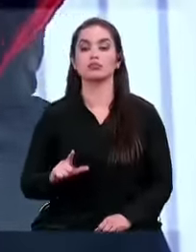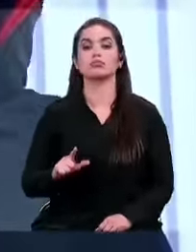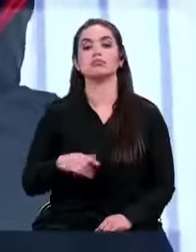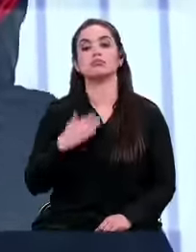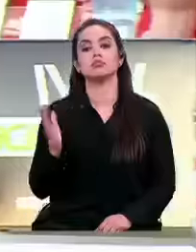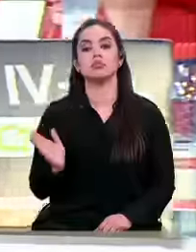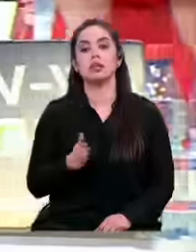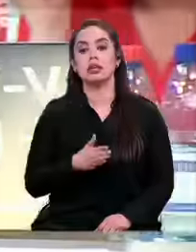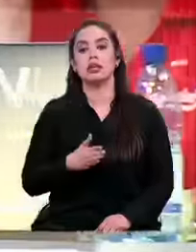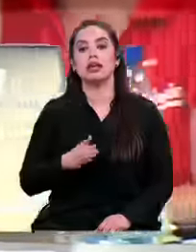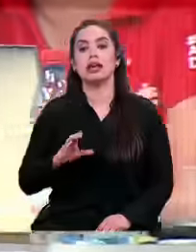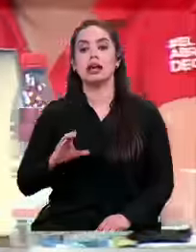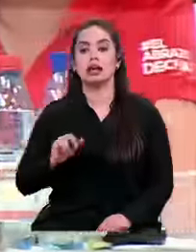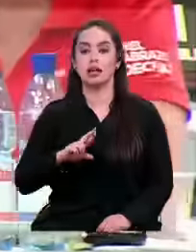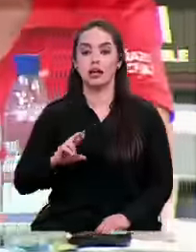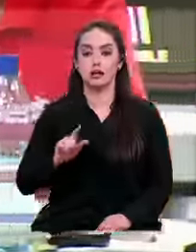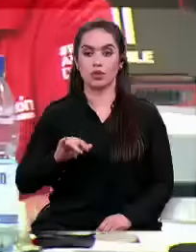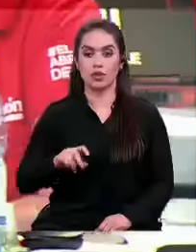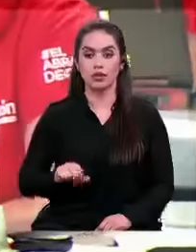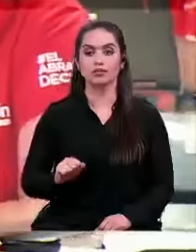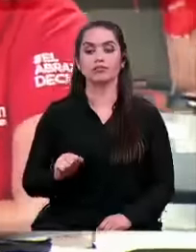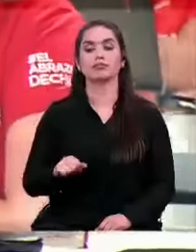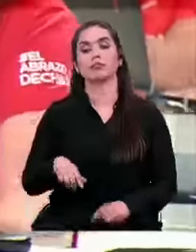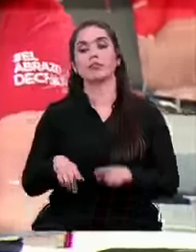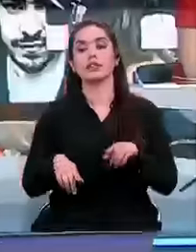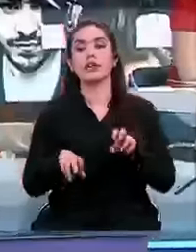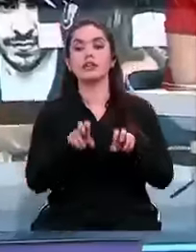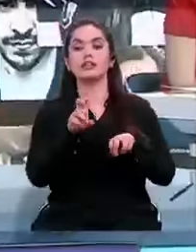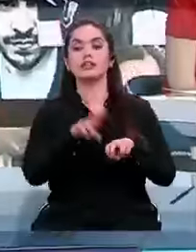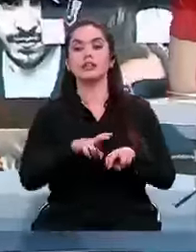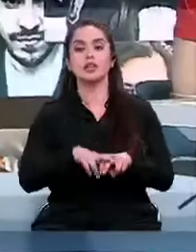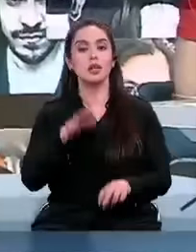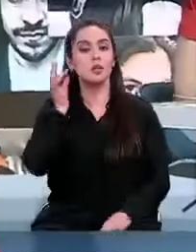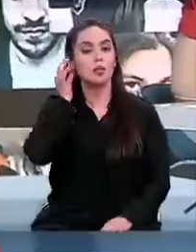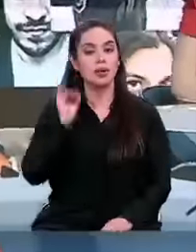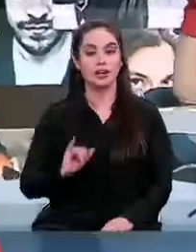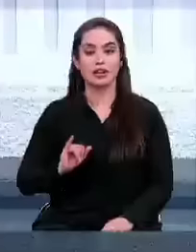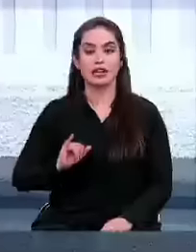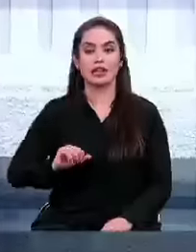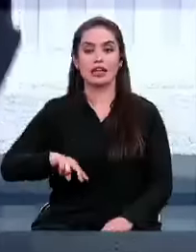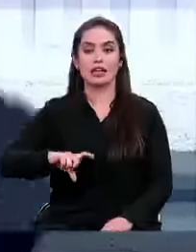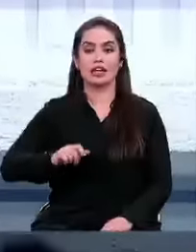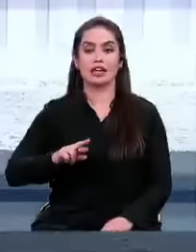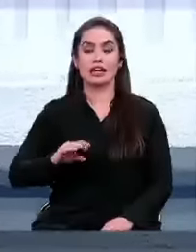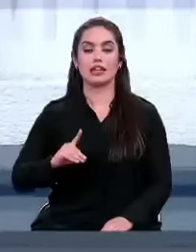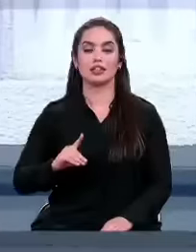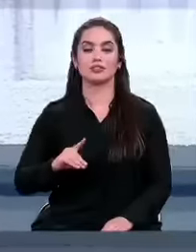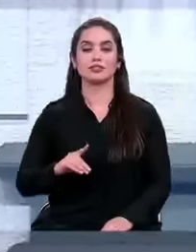tenemos a Carolina Regui. Y mira, allá en la punta está Ingrid Cruz.